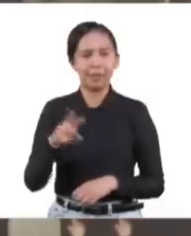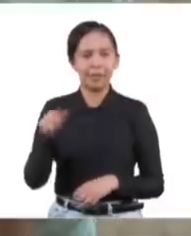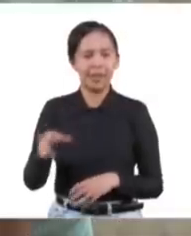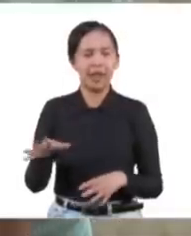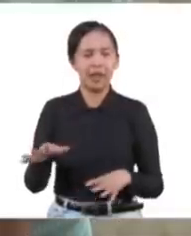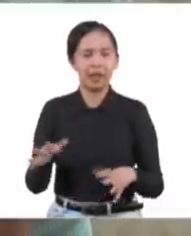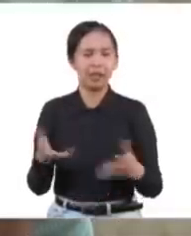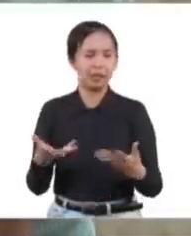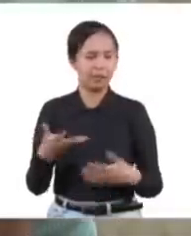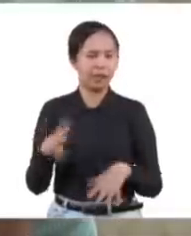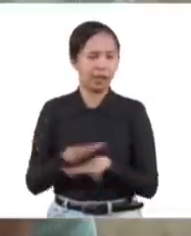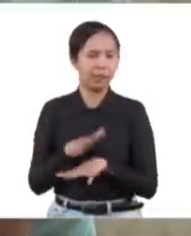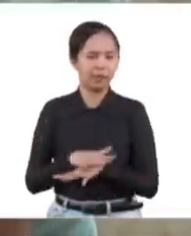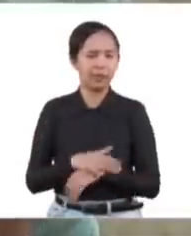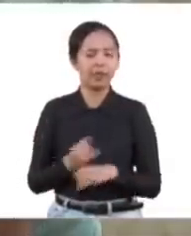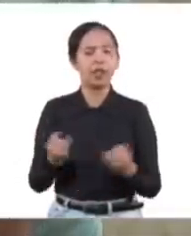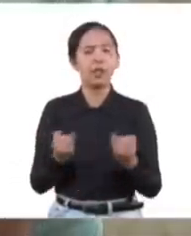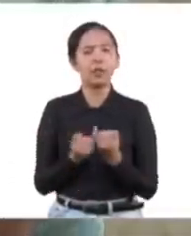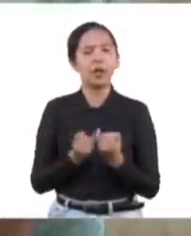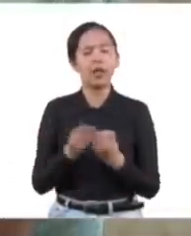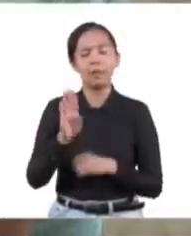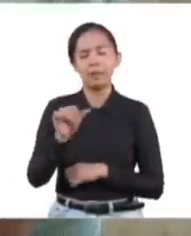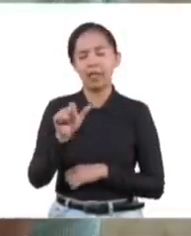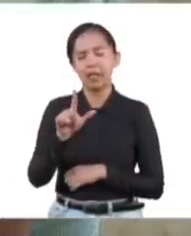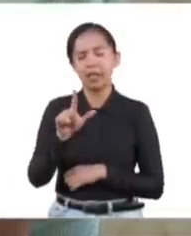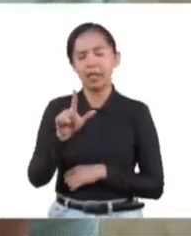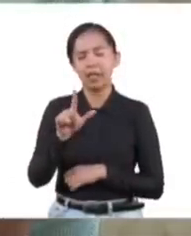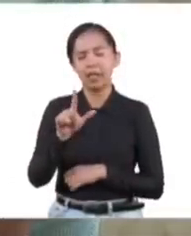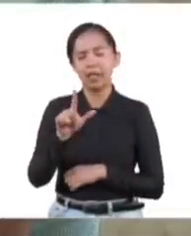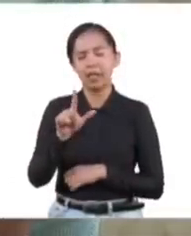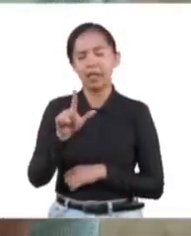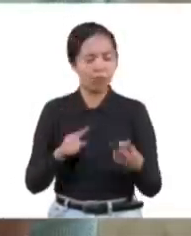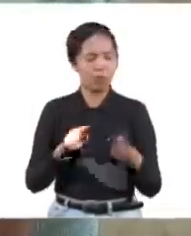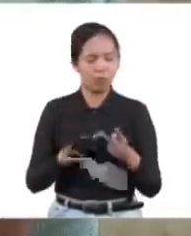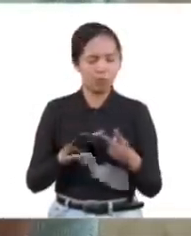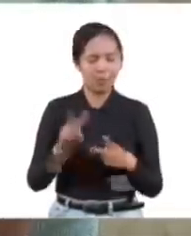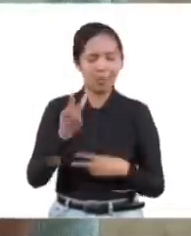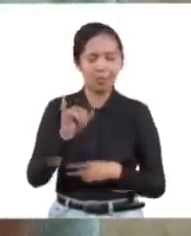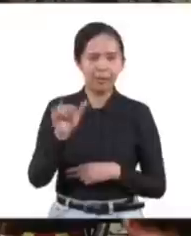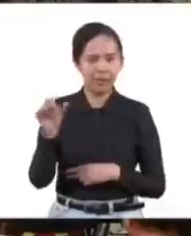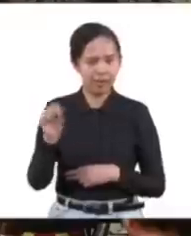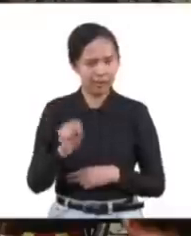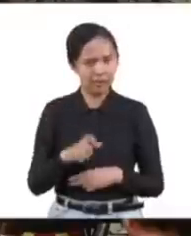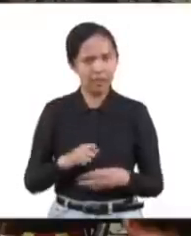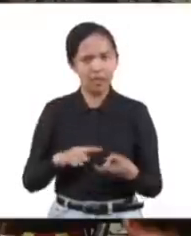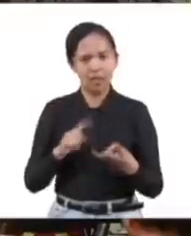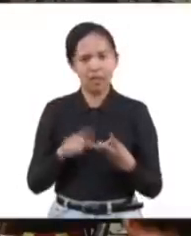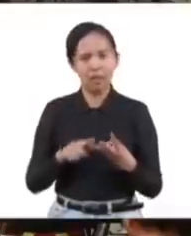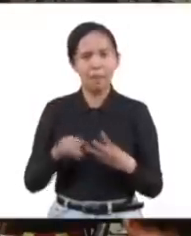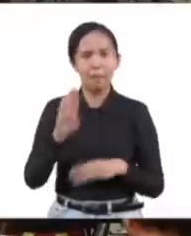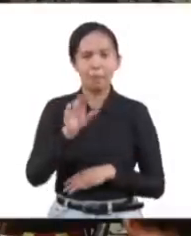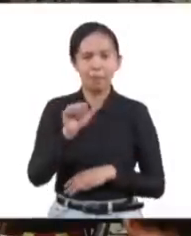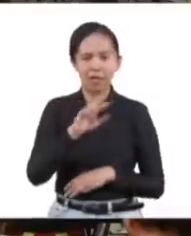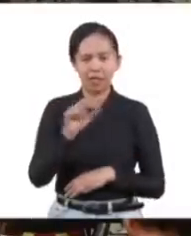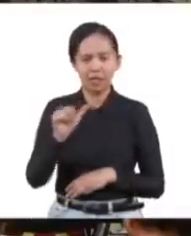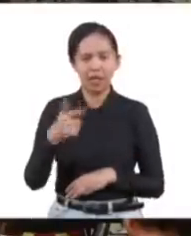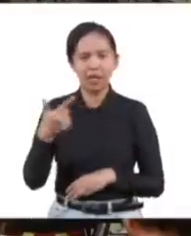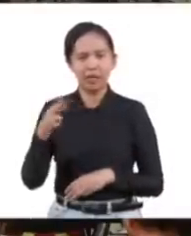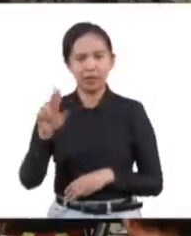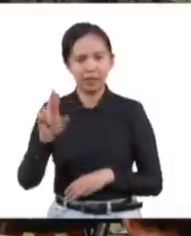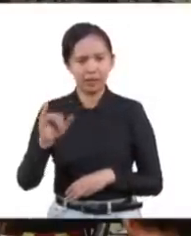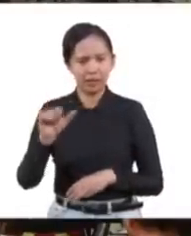todo: el balasto, las vías, la barra guía, todo lo que